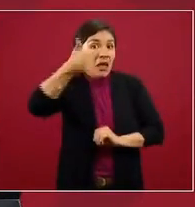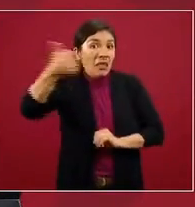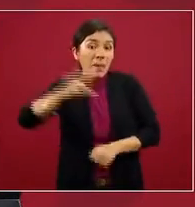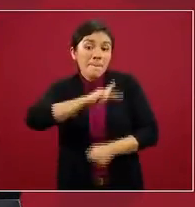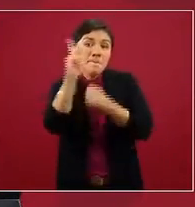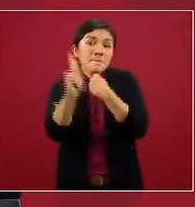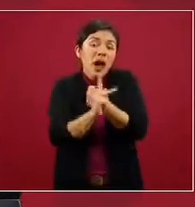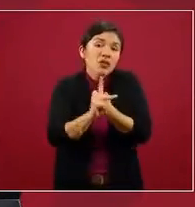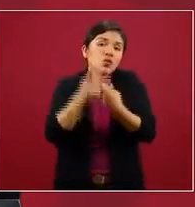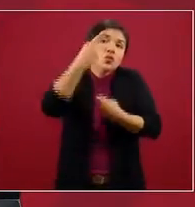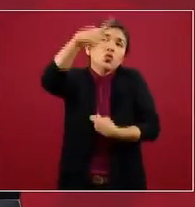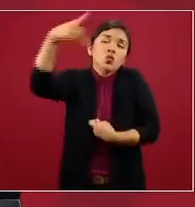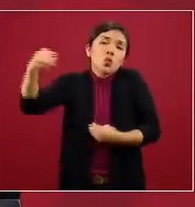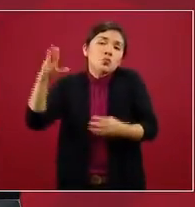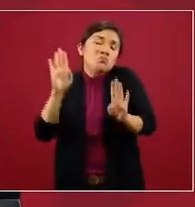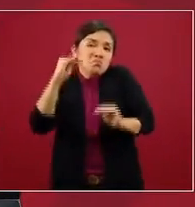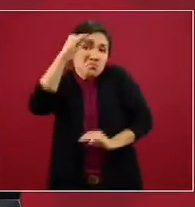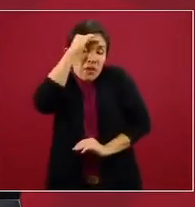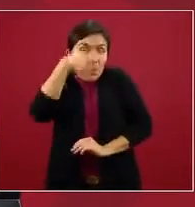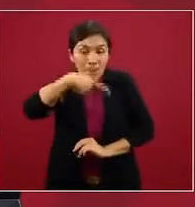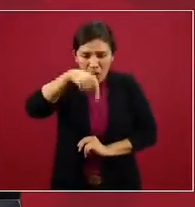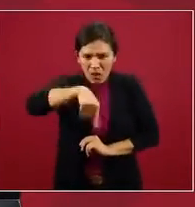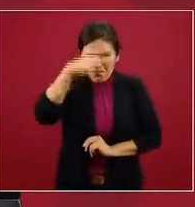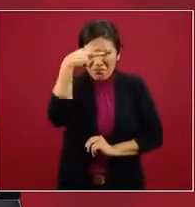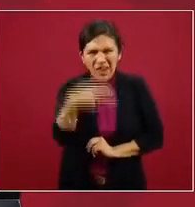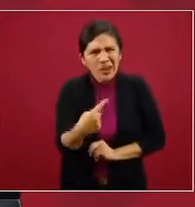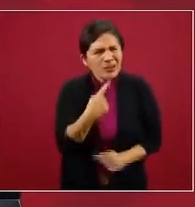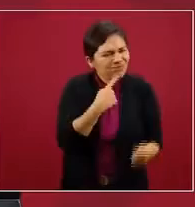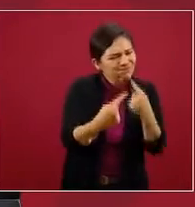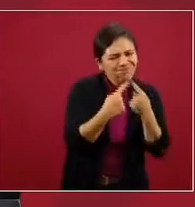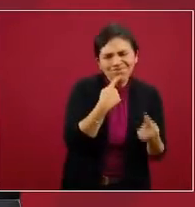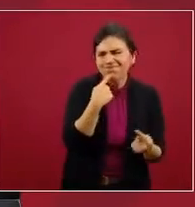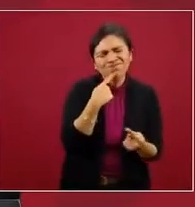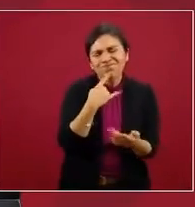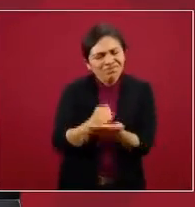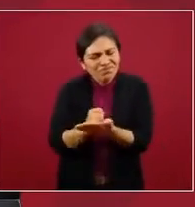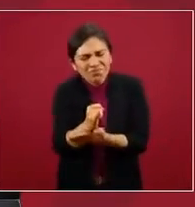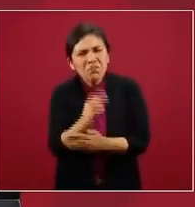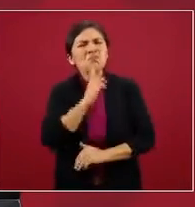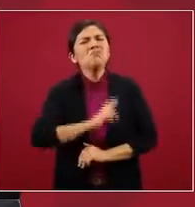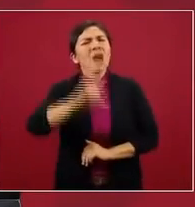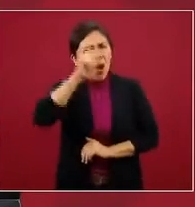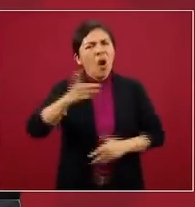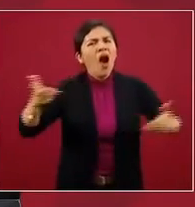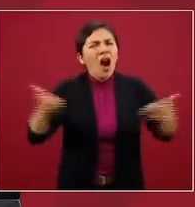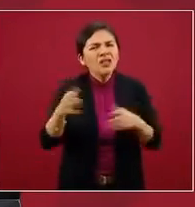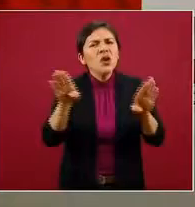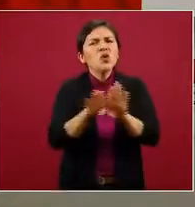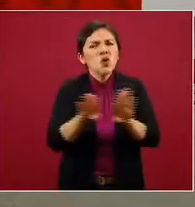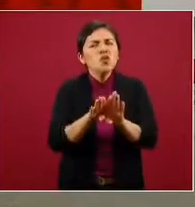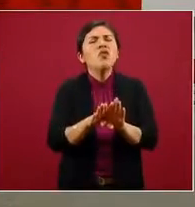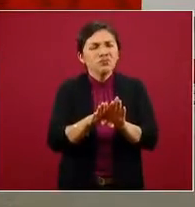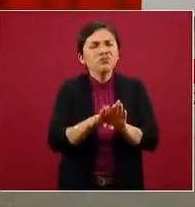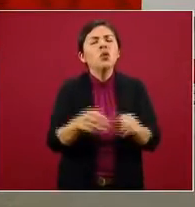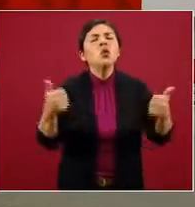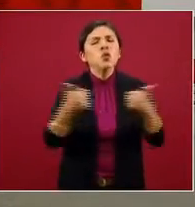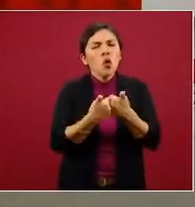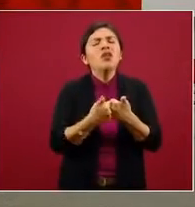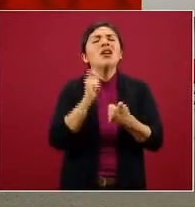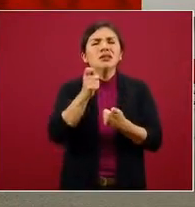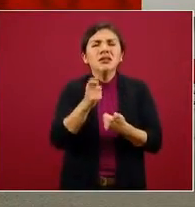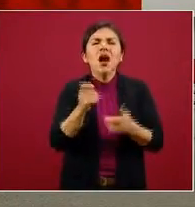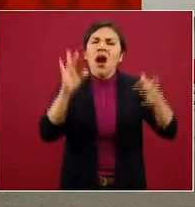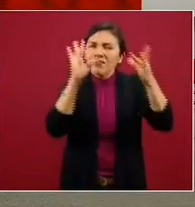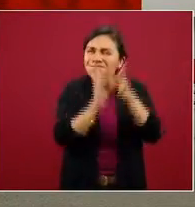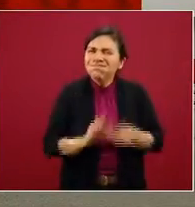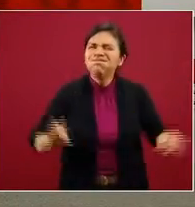cada país tiene su modelo, pero nosotros en México decidimos desde el principio que lo más procedente era tener un mecanismo basado